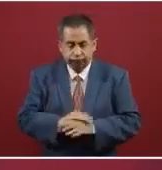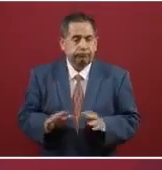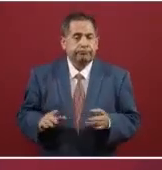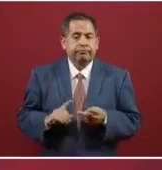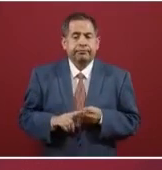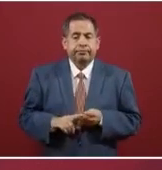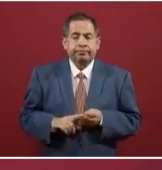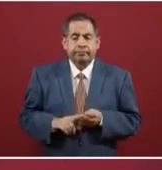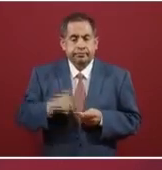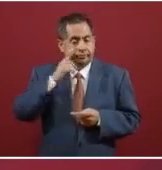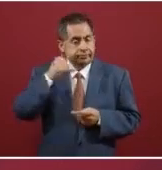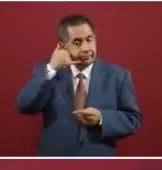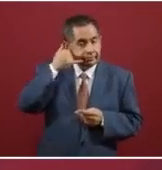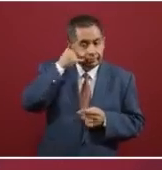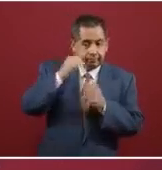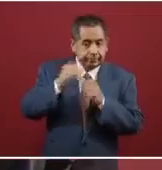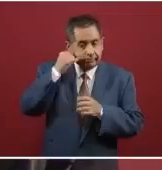en la telefonía,